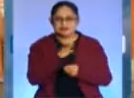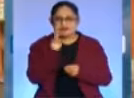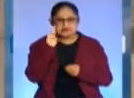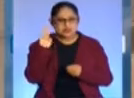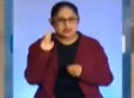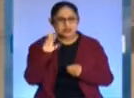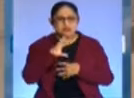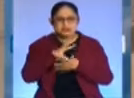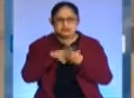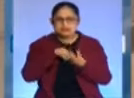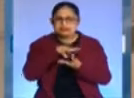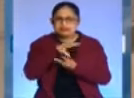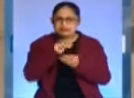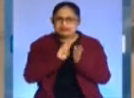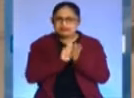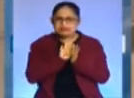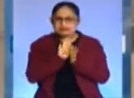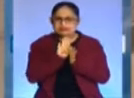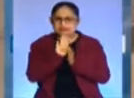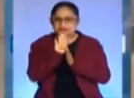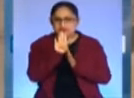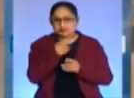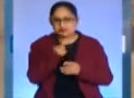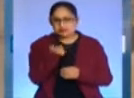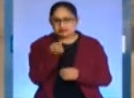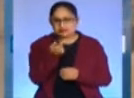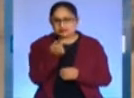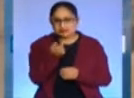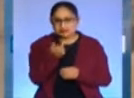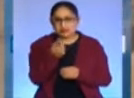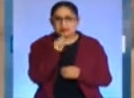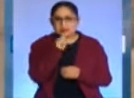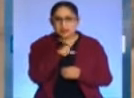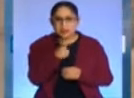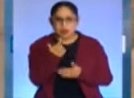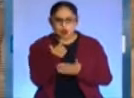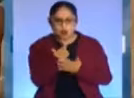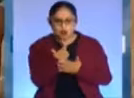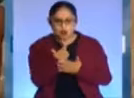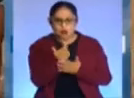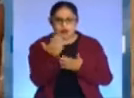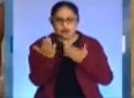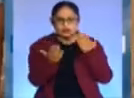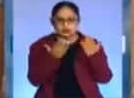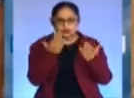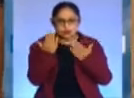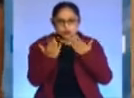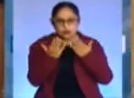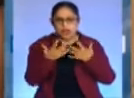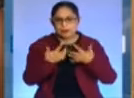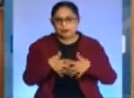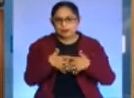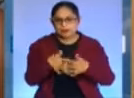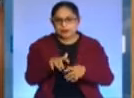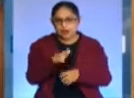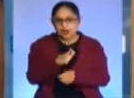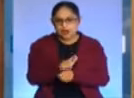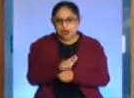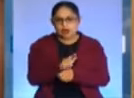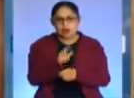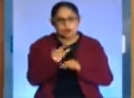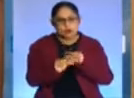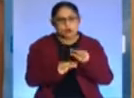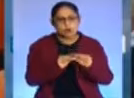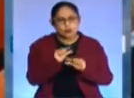de la sociedad, así como de grupos productivos, sociales, económicos, estudiantiles y empresariales, se está reconstruyendo